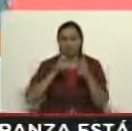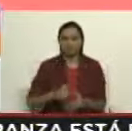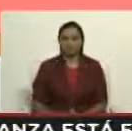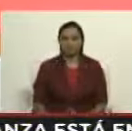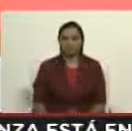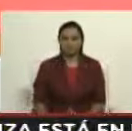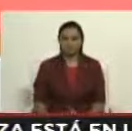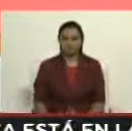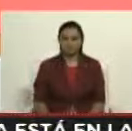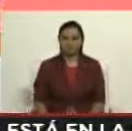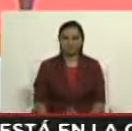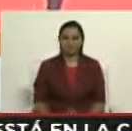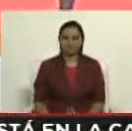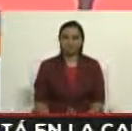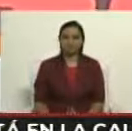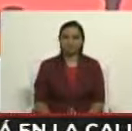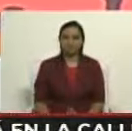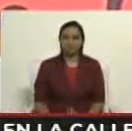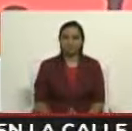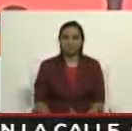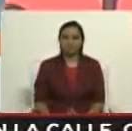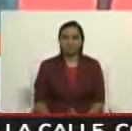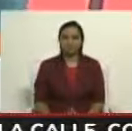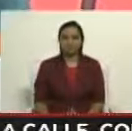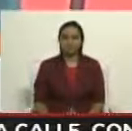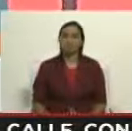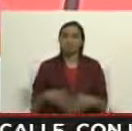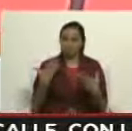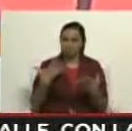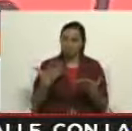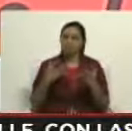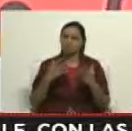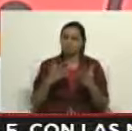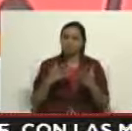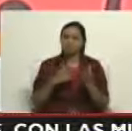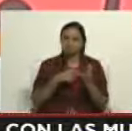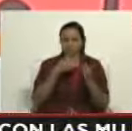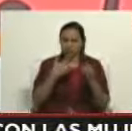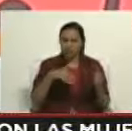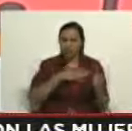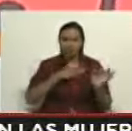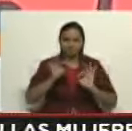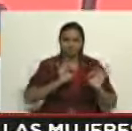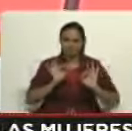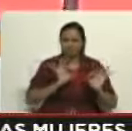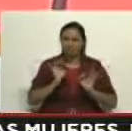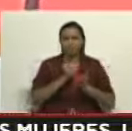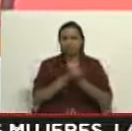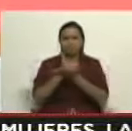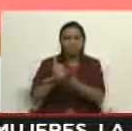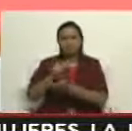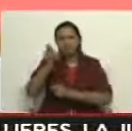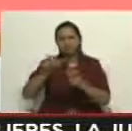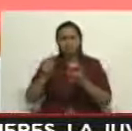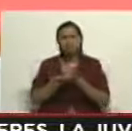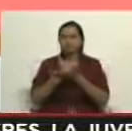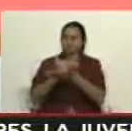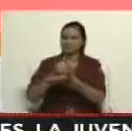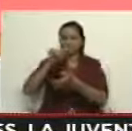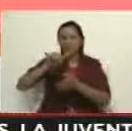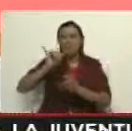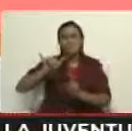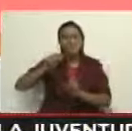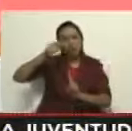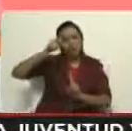En esa oportunidad, pues nosotros preparados, ayudando a la gente, el que